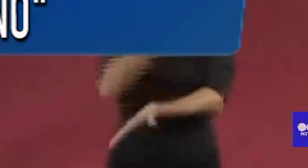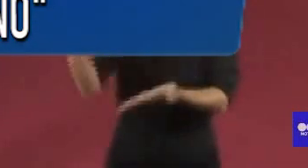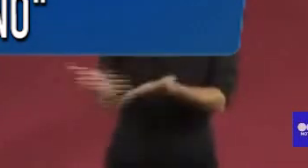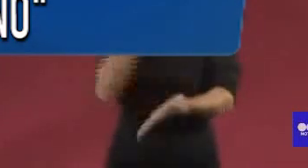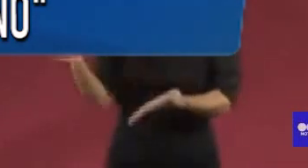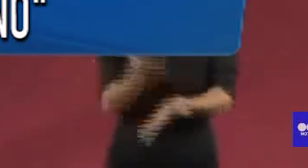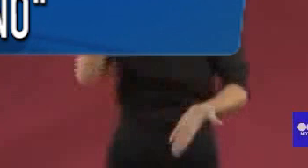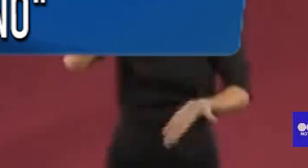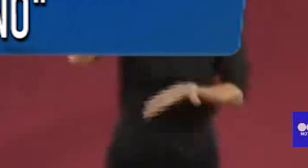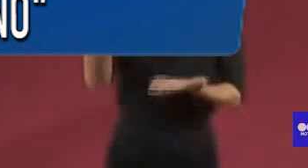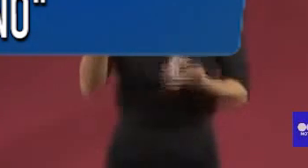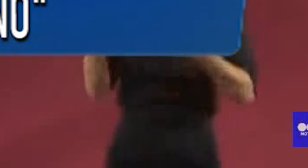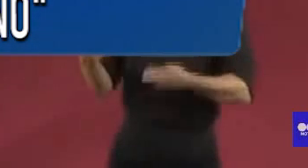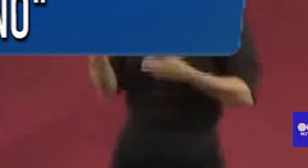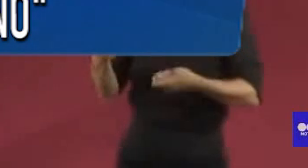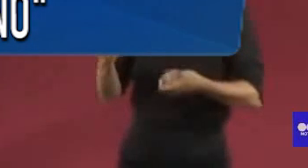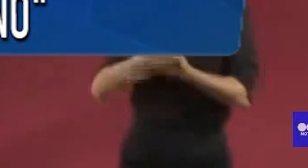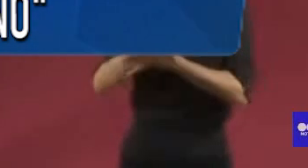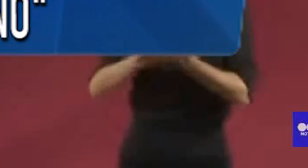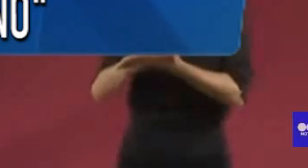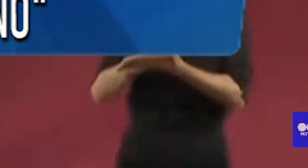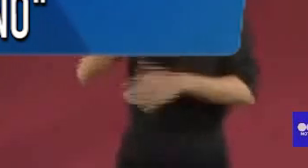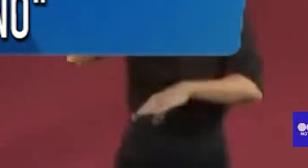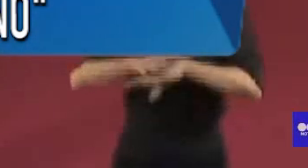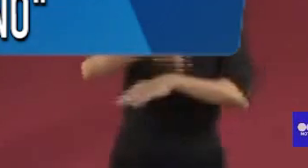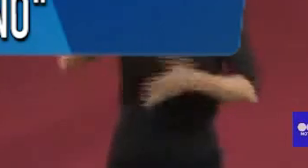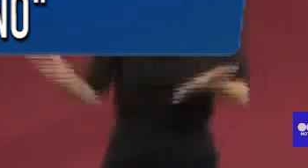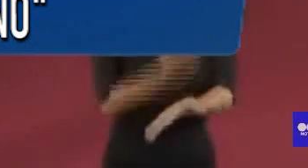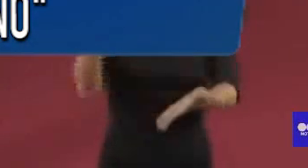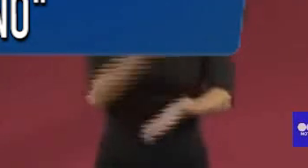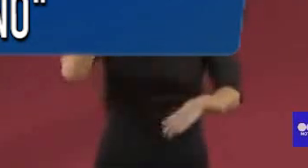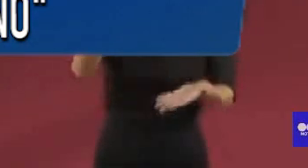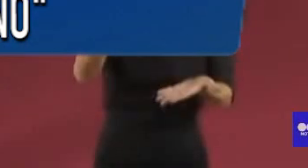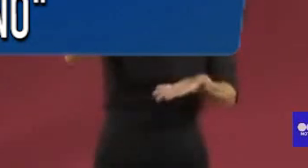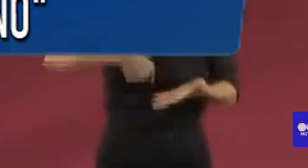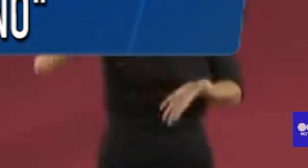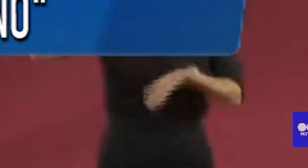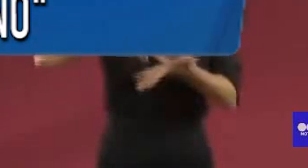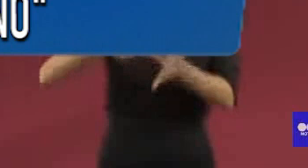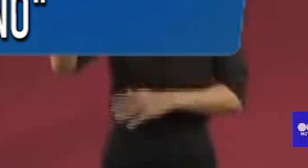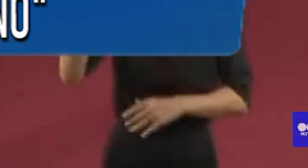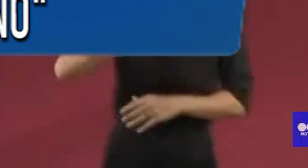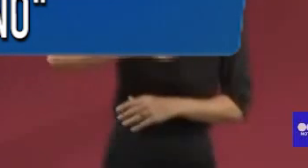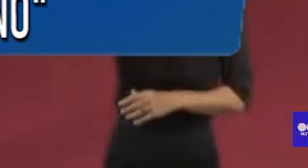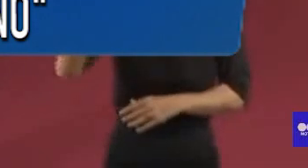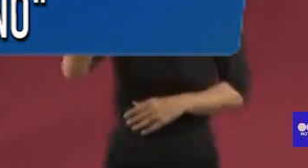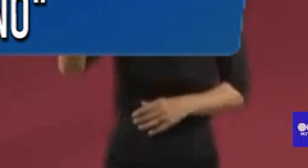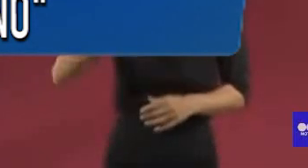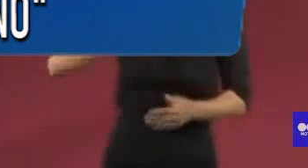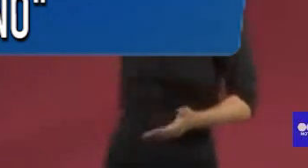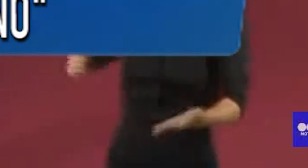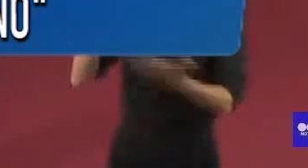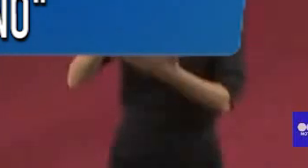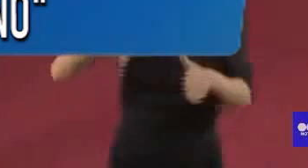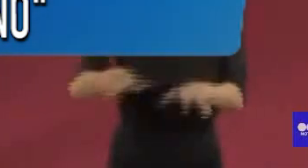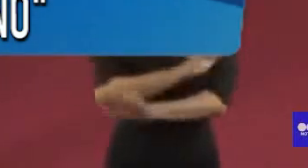el consumo viene en Baja por lo tanto es necesario que eh se sigan consolidando las exportaciones se sigue se siga trabajando en